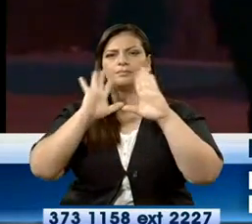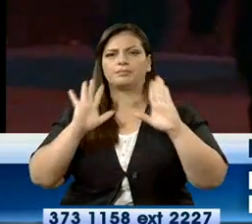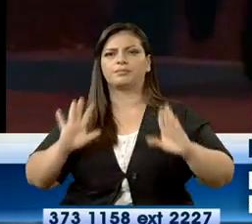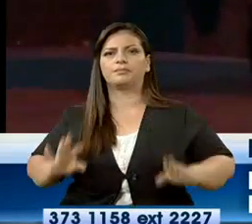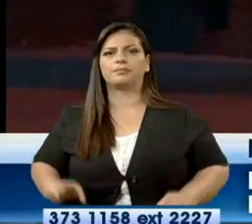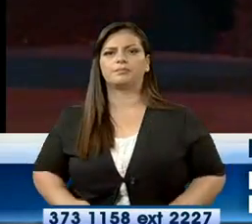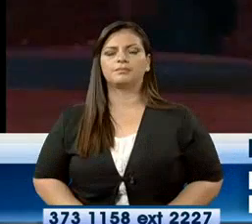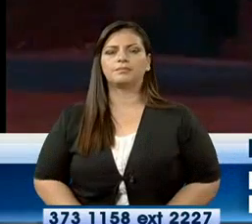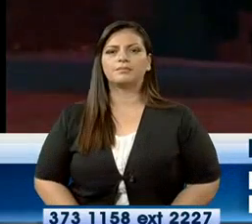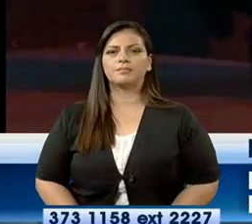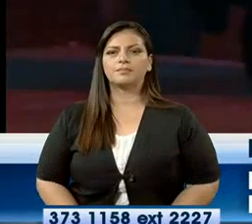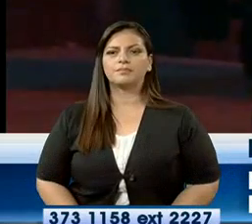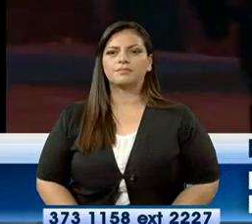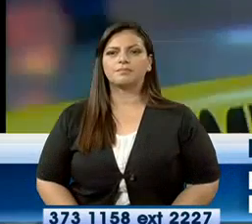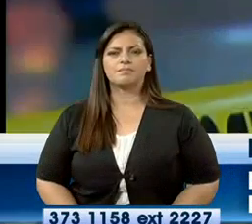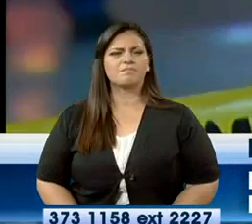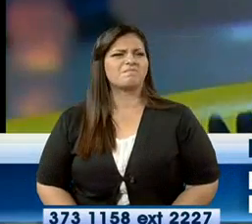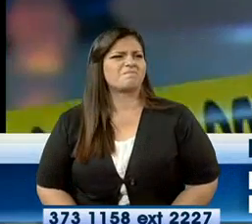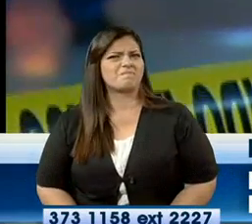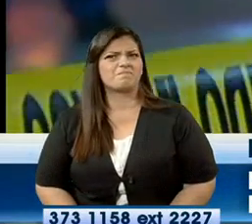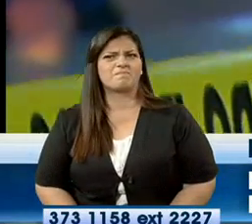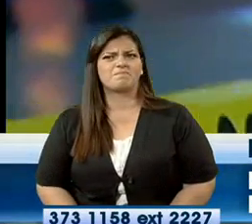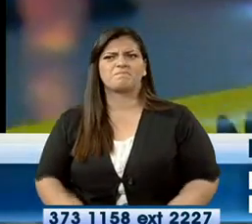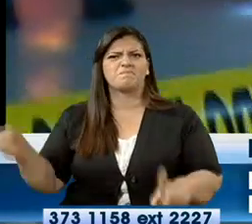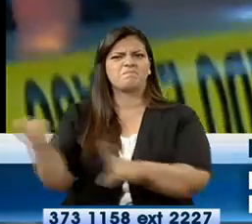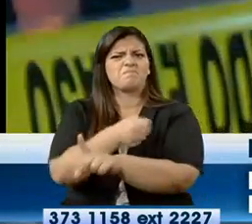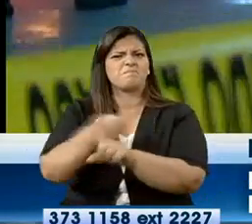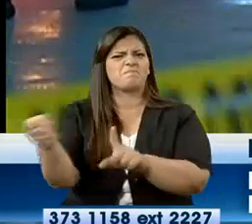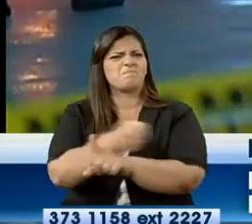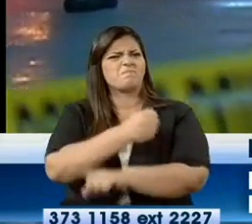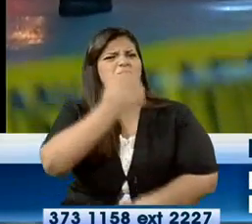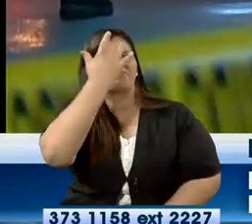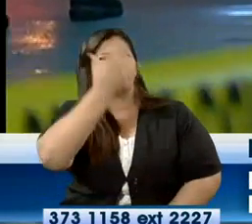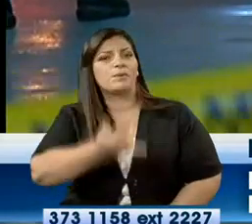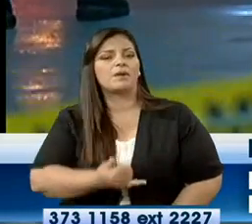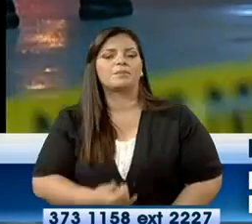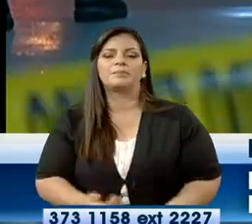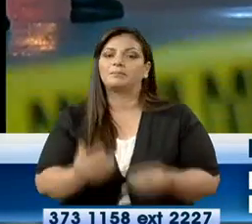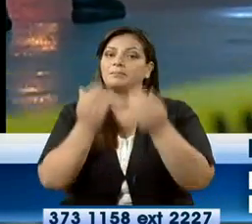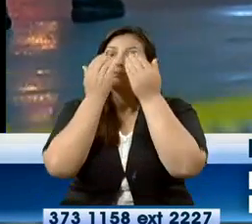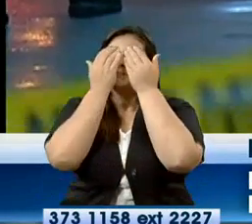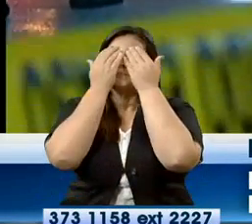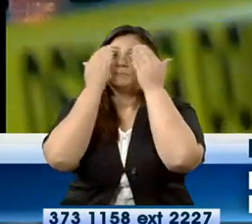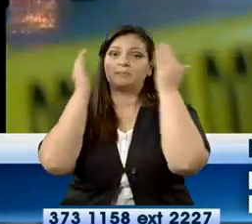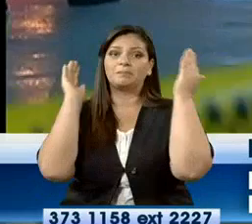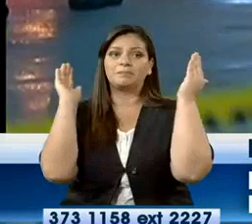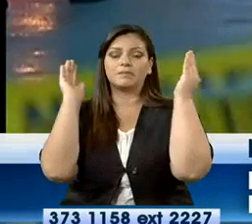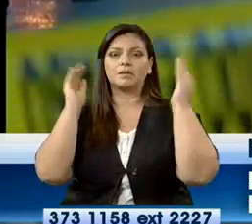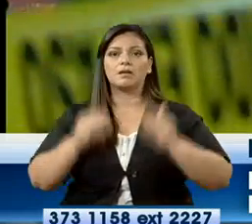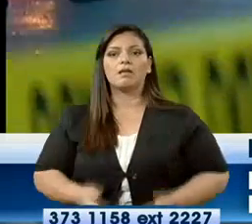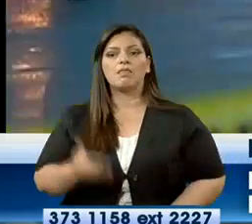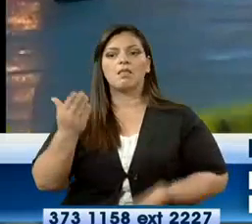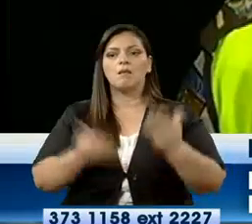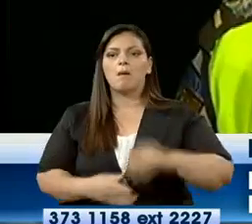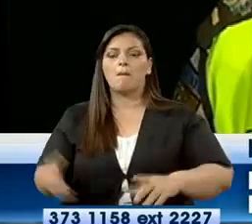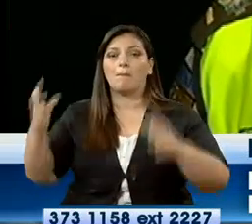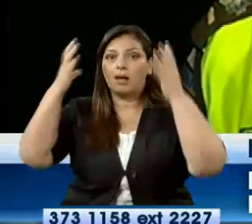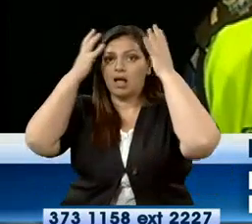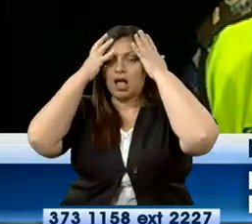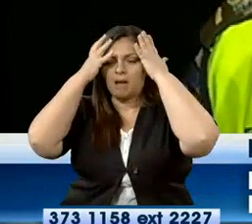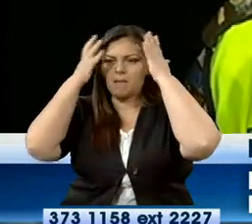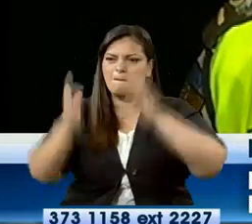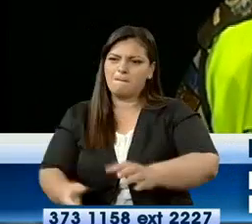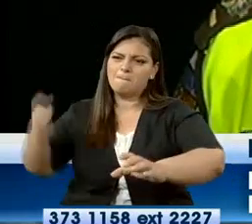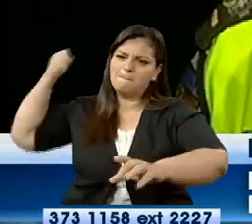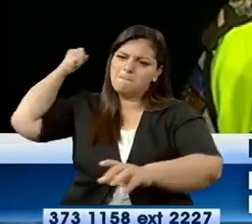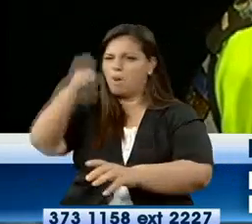De momento se desconoce la verdadera causa de muerte, aunque se presume que se deba a un mal golpe en la cabeza. ¿Otras personas